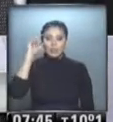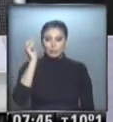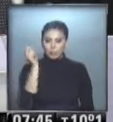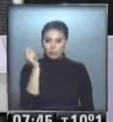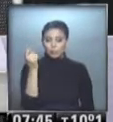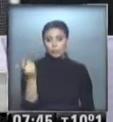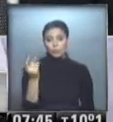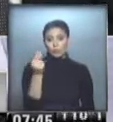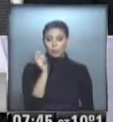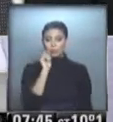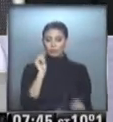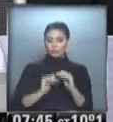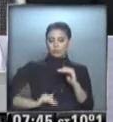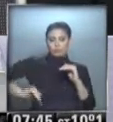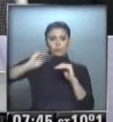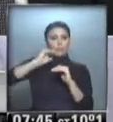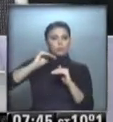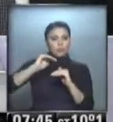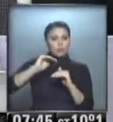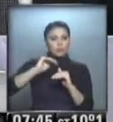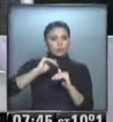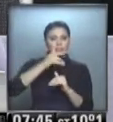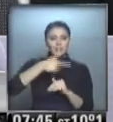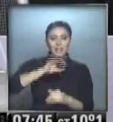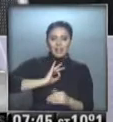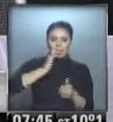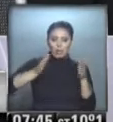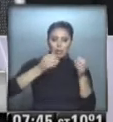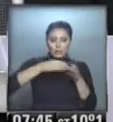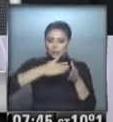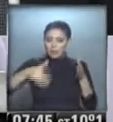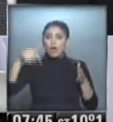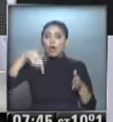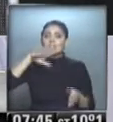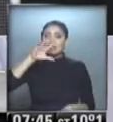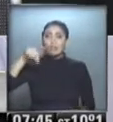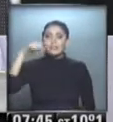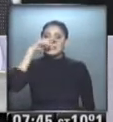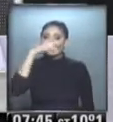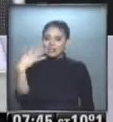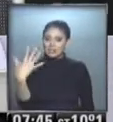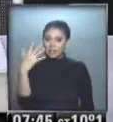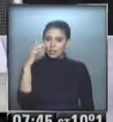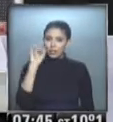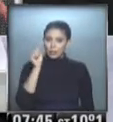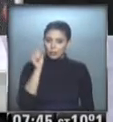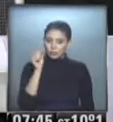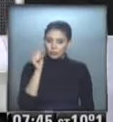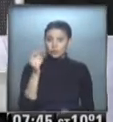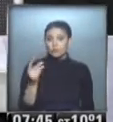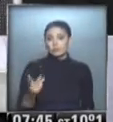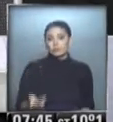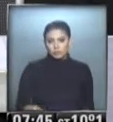valor que fue rápidamente superado en los primeros meses del año y estamos en 5.75 es decir no son